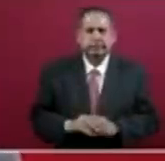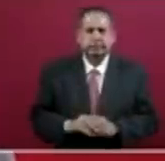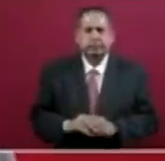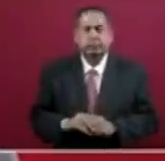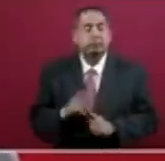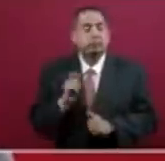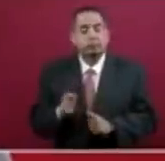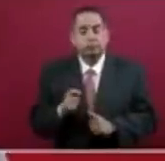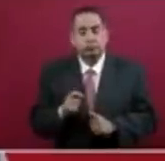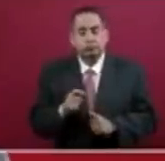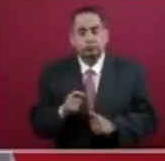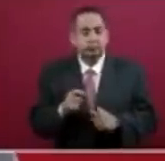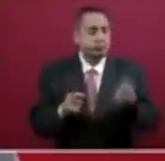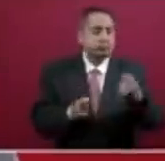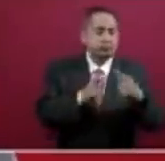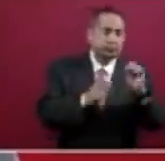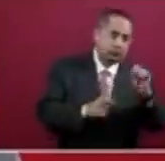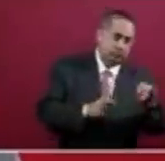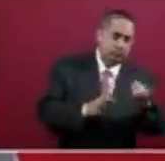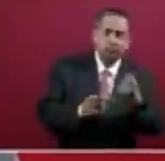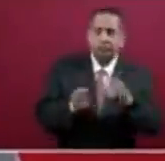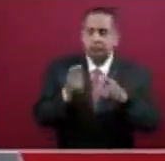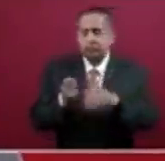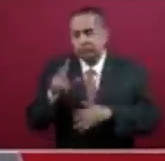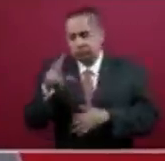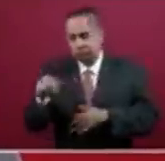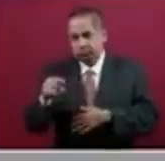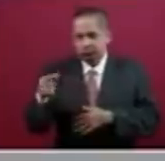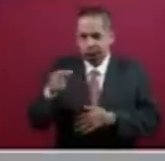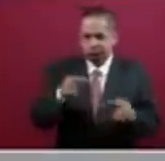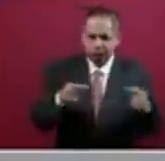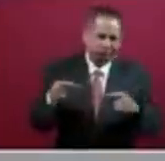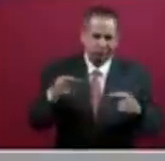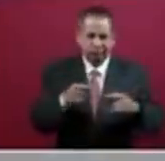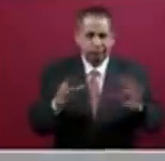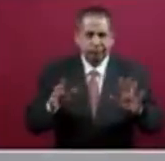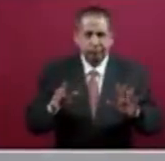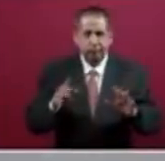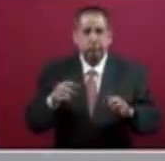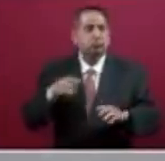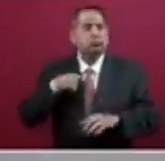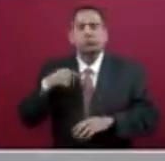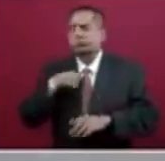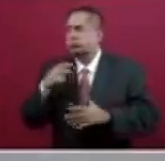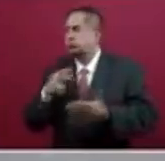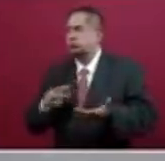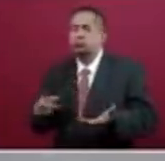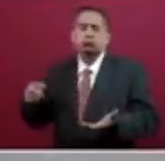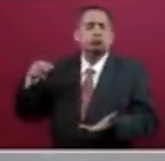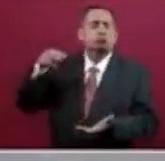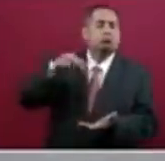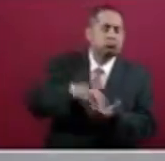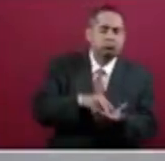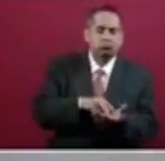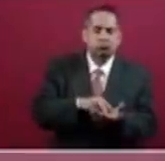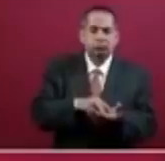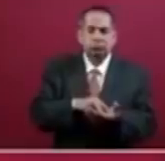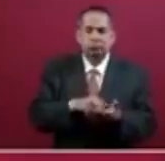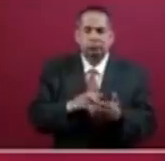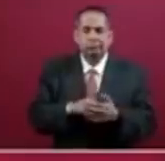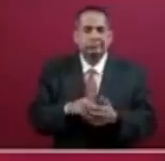Entonces, hay posturas ahí. Entonces, no es que yo llegue, es que